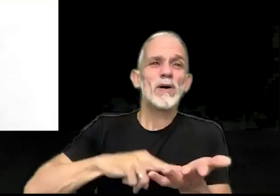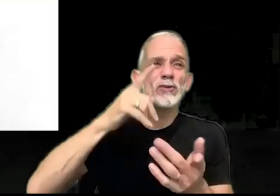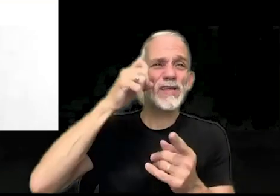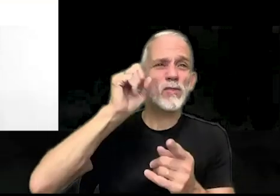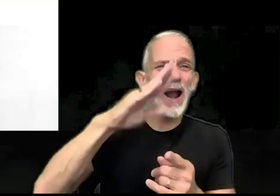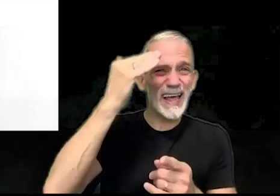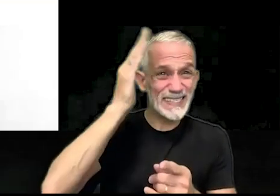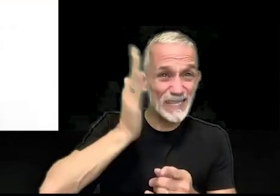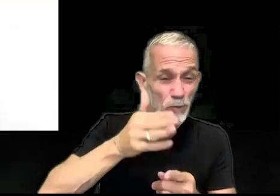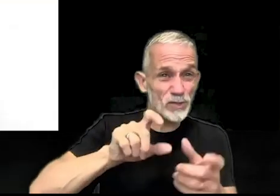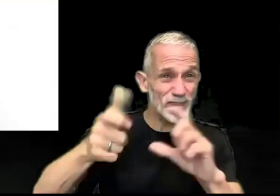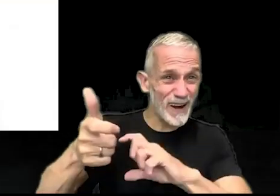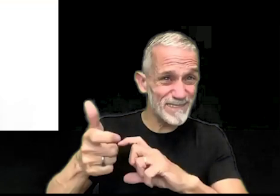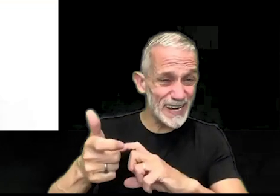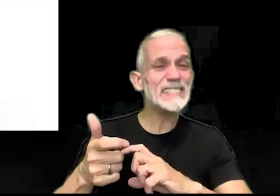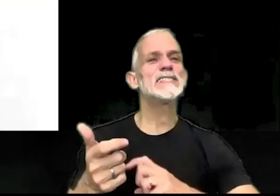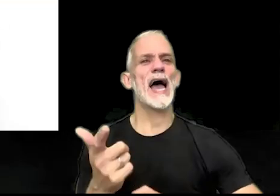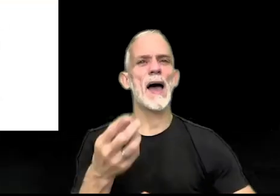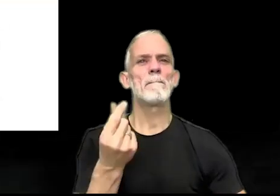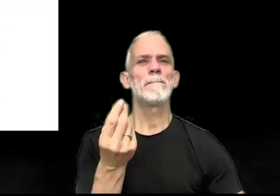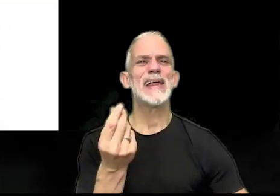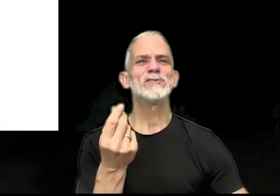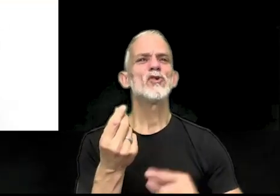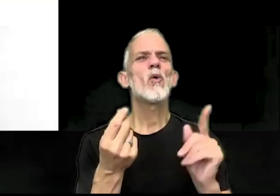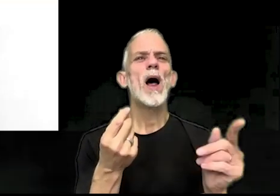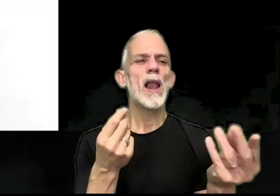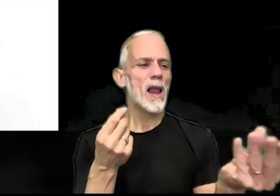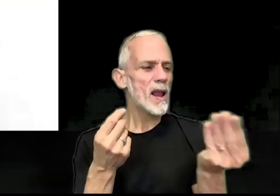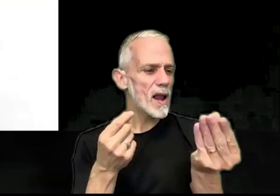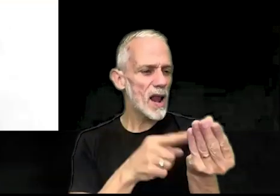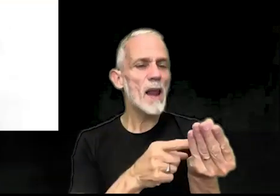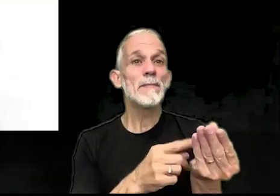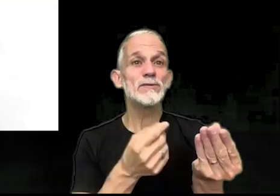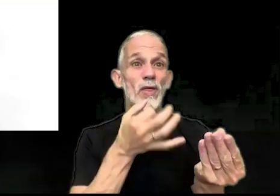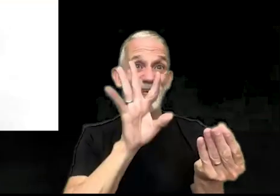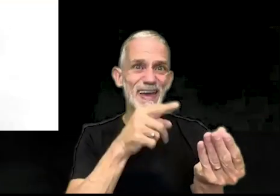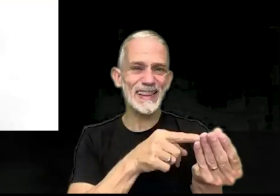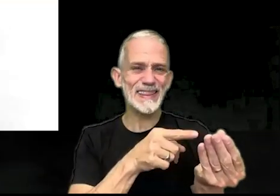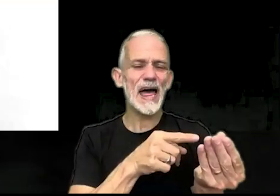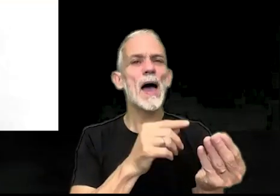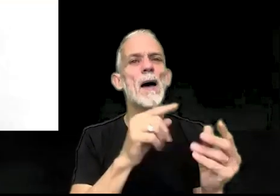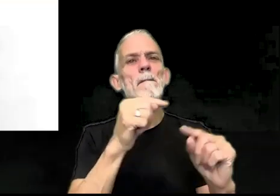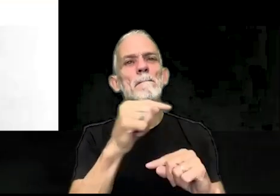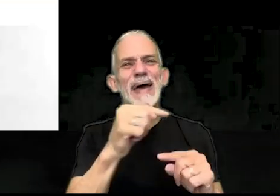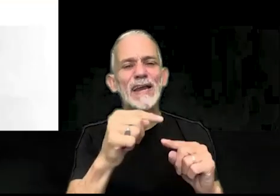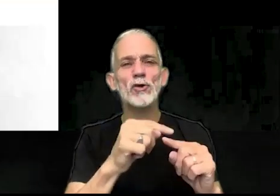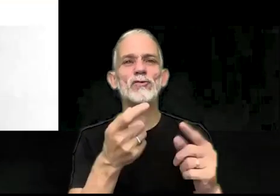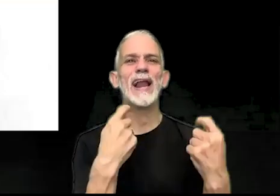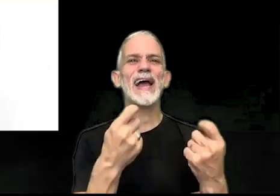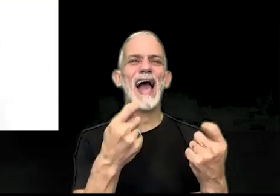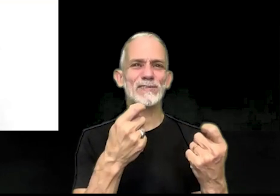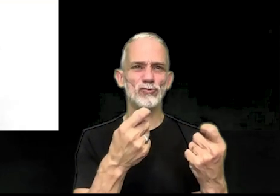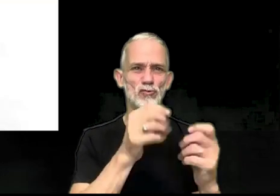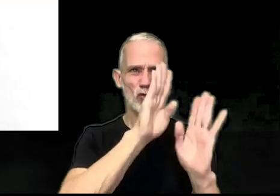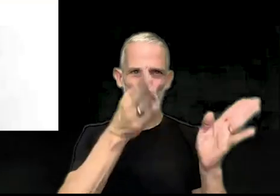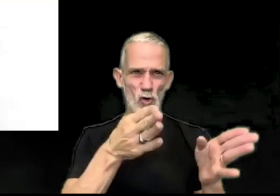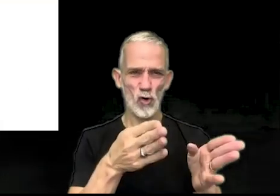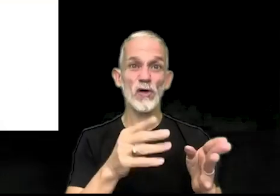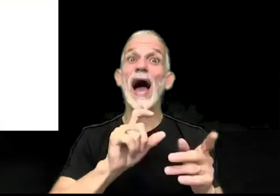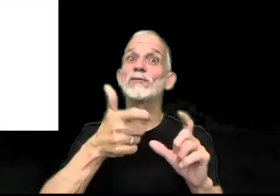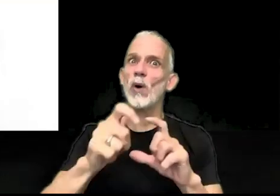del 15% será el precio que de venta menos el costo del